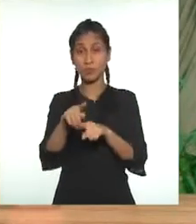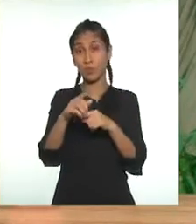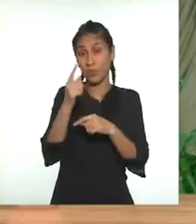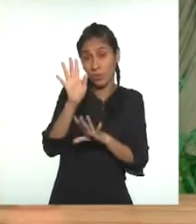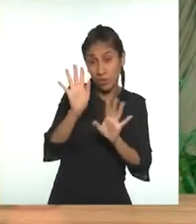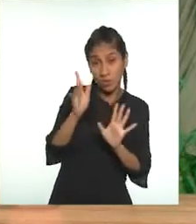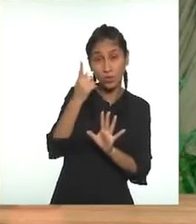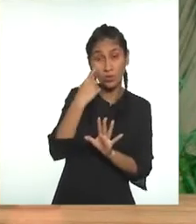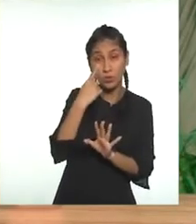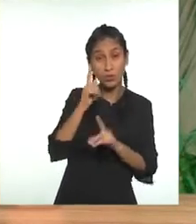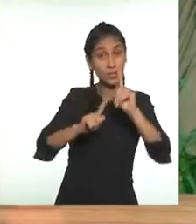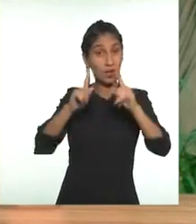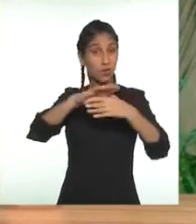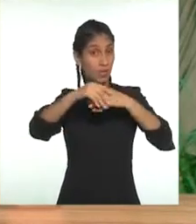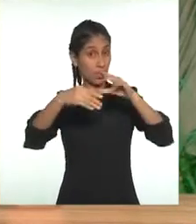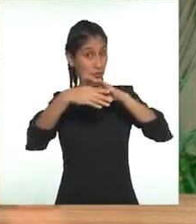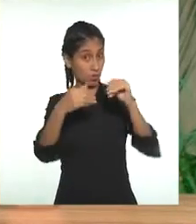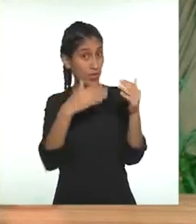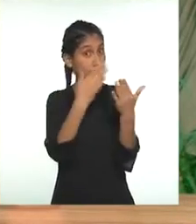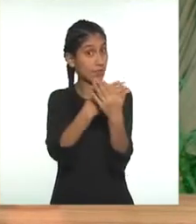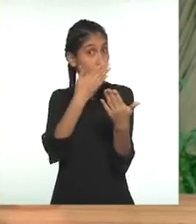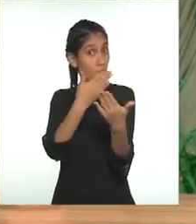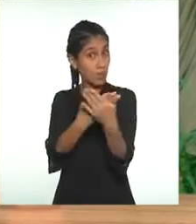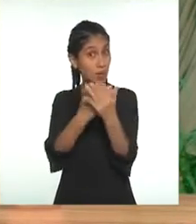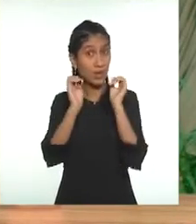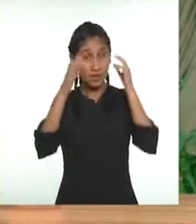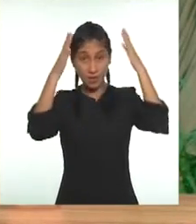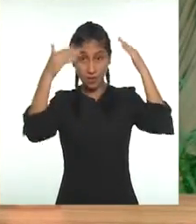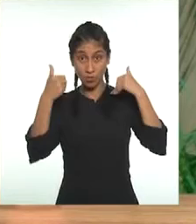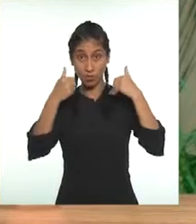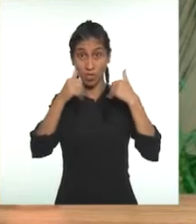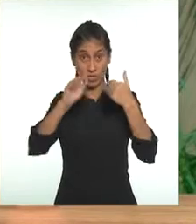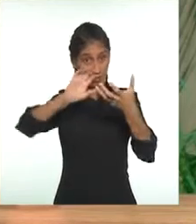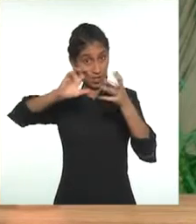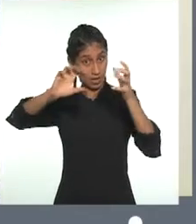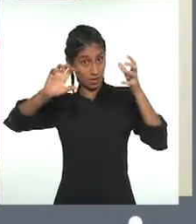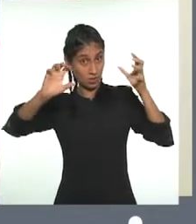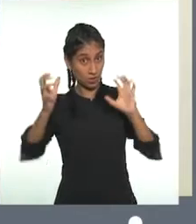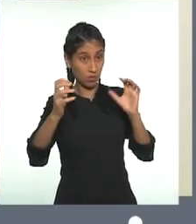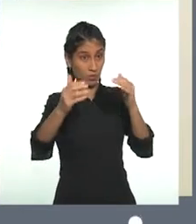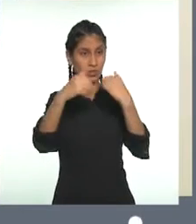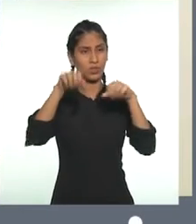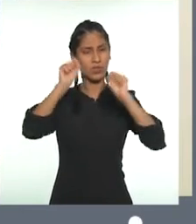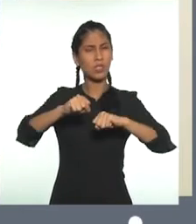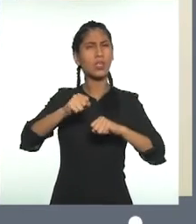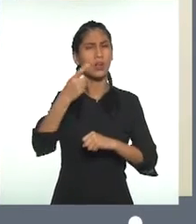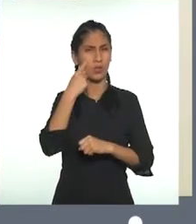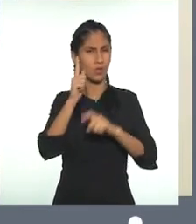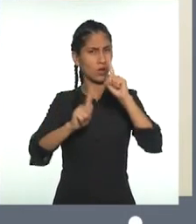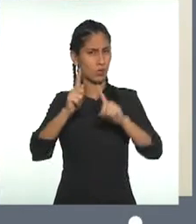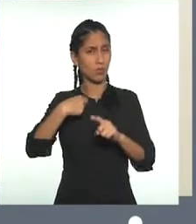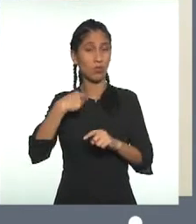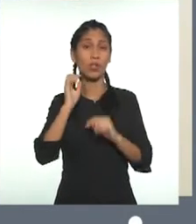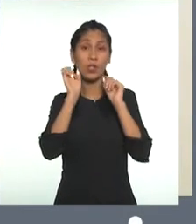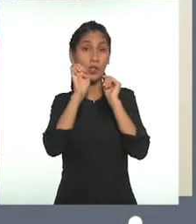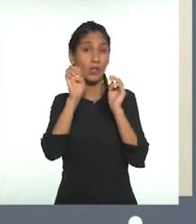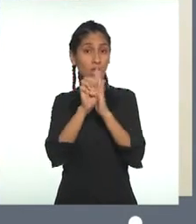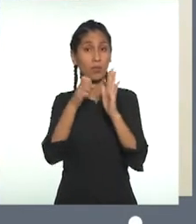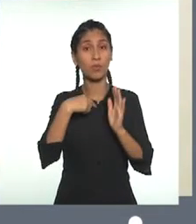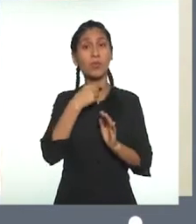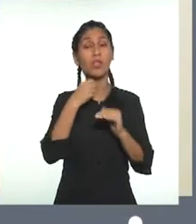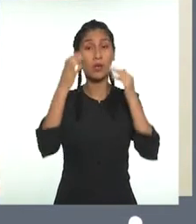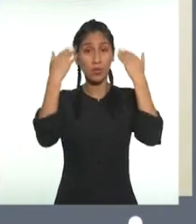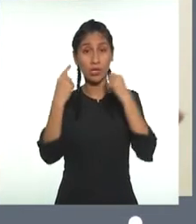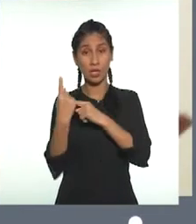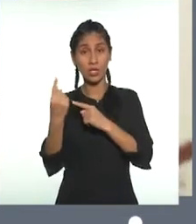alguna historia que evidencie cómo ha cambiado la participación de las mujeres en tu comunidad? Sí, conozco alguna. Por ejemplo, mi abuela me